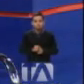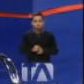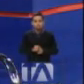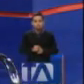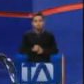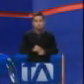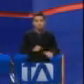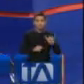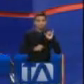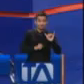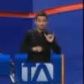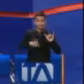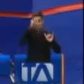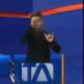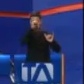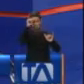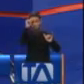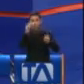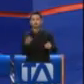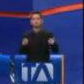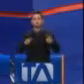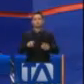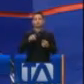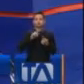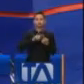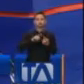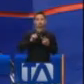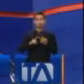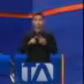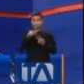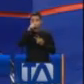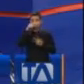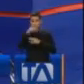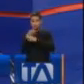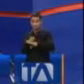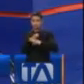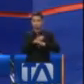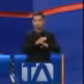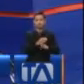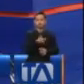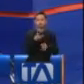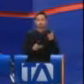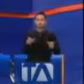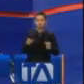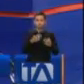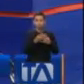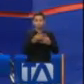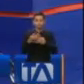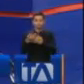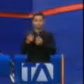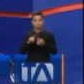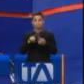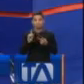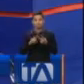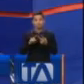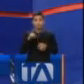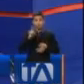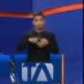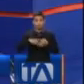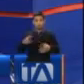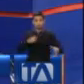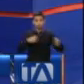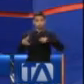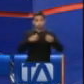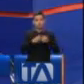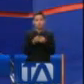Y entre el sábado y el domingo se desarrollaron dos operativos antinarcóticos que dejaron dos personas detenidas y la incautación en Quito de miles